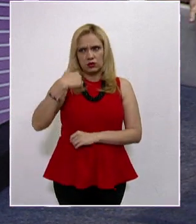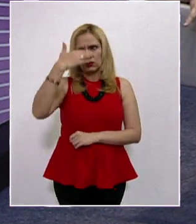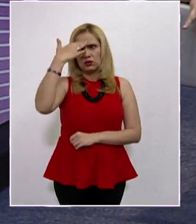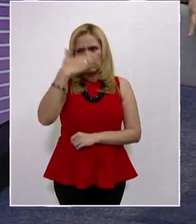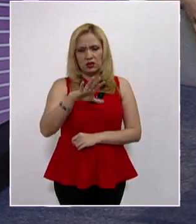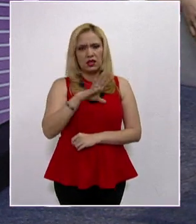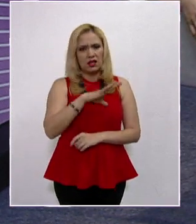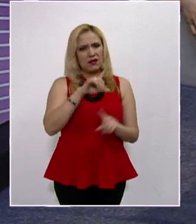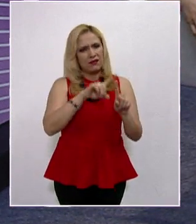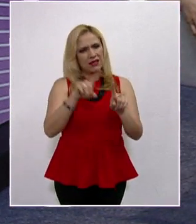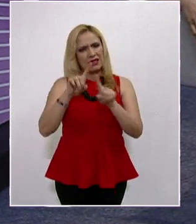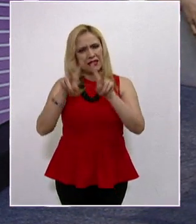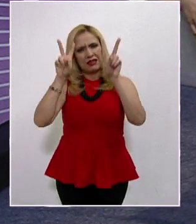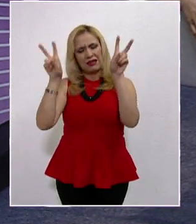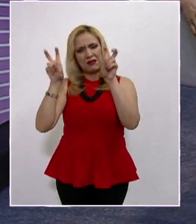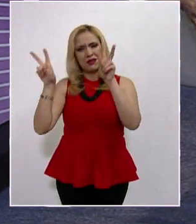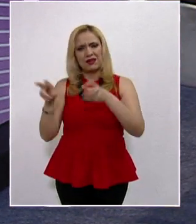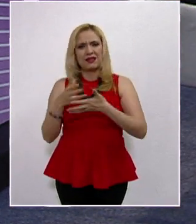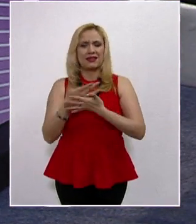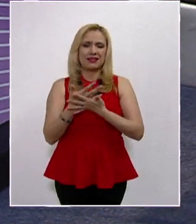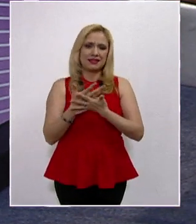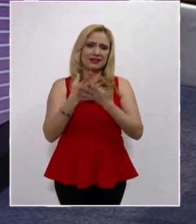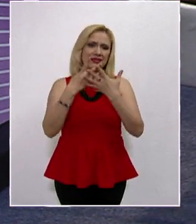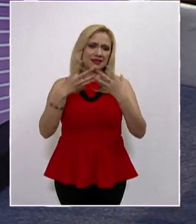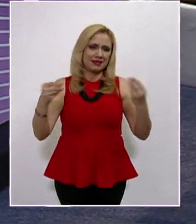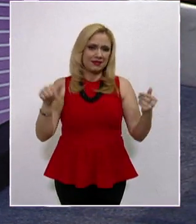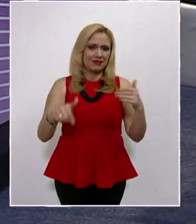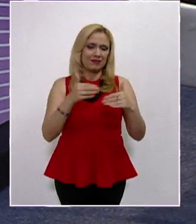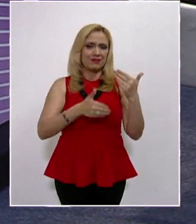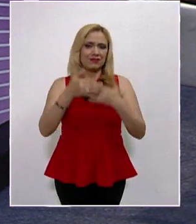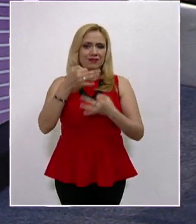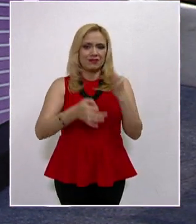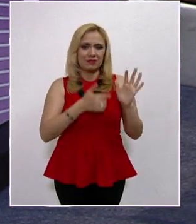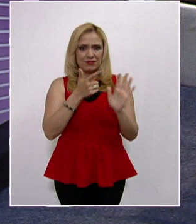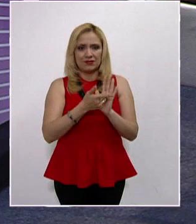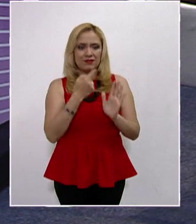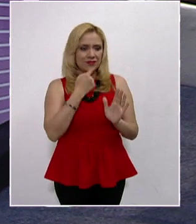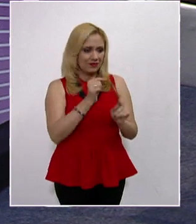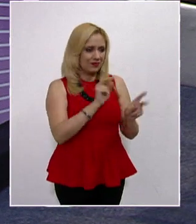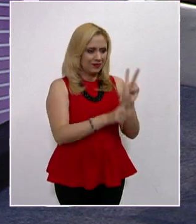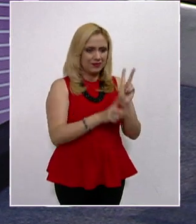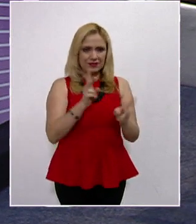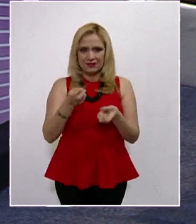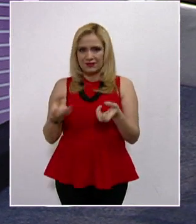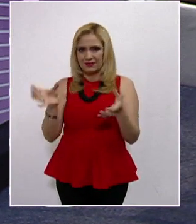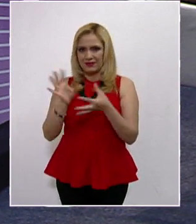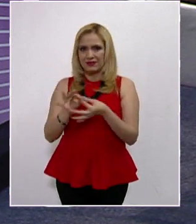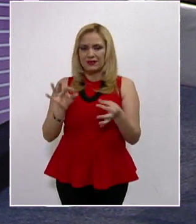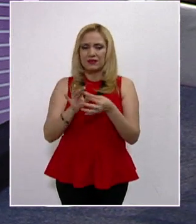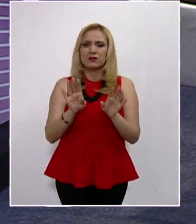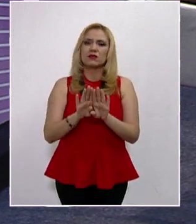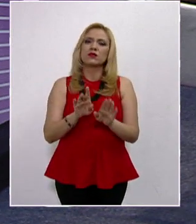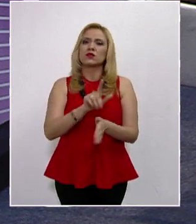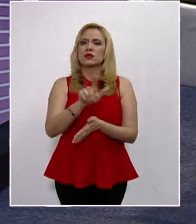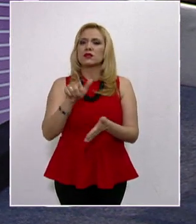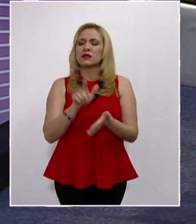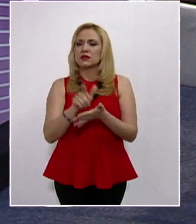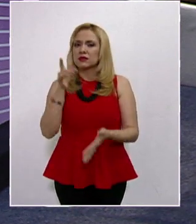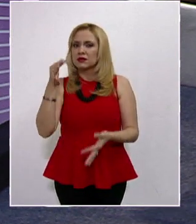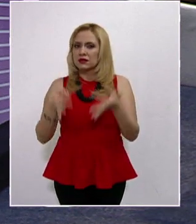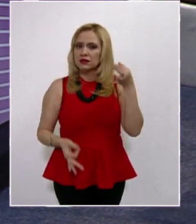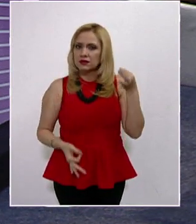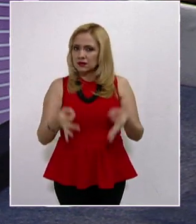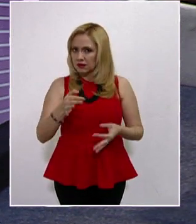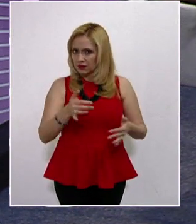varios temas todavía pendientes de resolverse en la Suprema Corte. Ya hemos platicado un poco, ¿no?, sobre el Código de